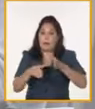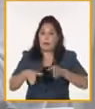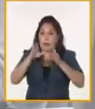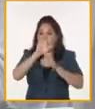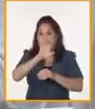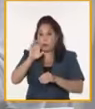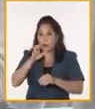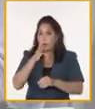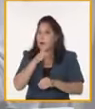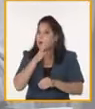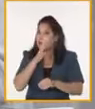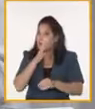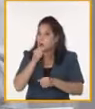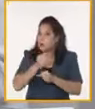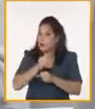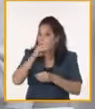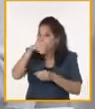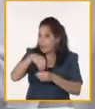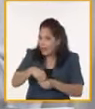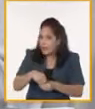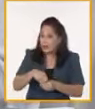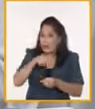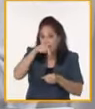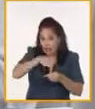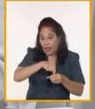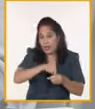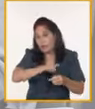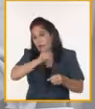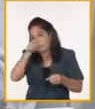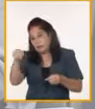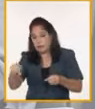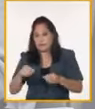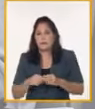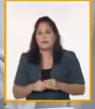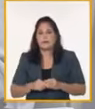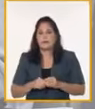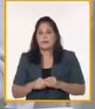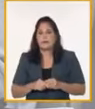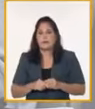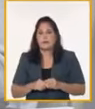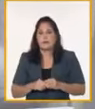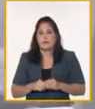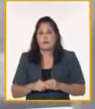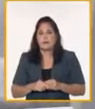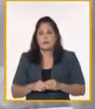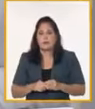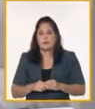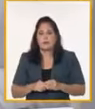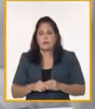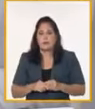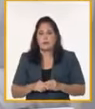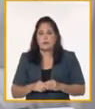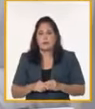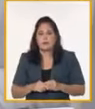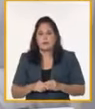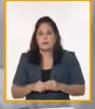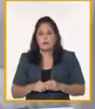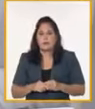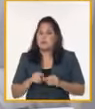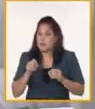Parece que tú trabaja en el Ministerio dice bueno es que de aquí salgo no esta esta actividad de las aprobaciones y de todo el tema del